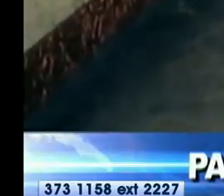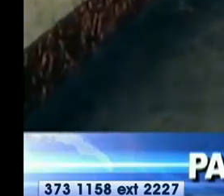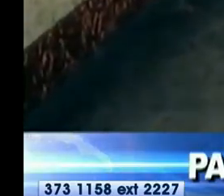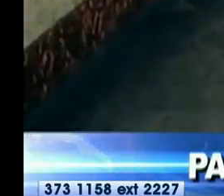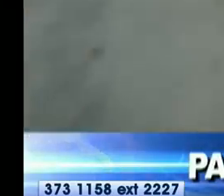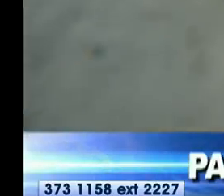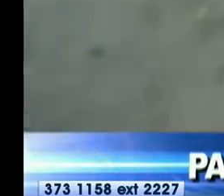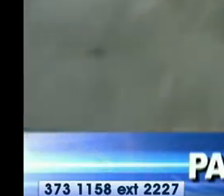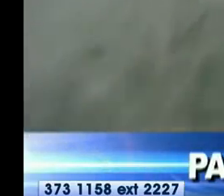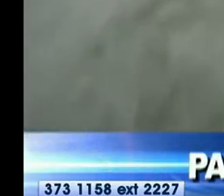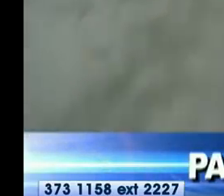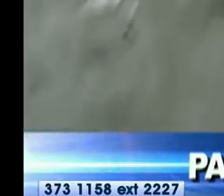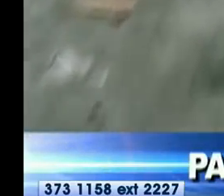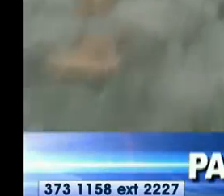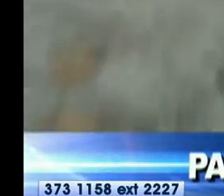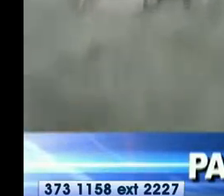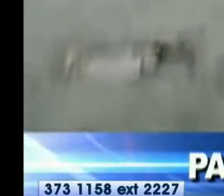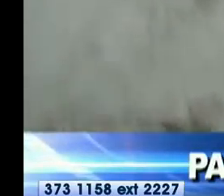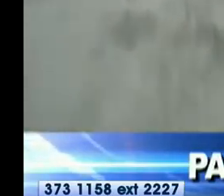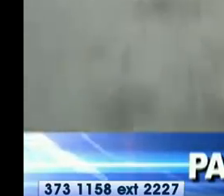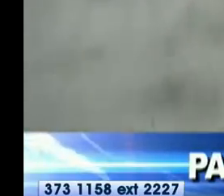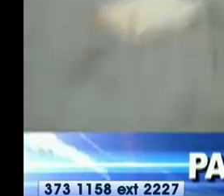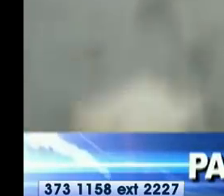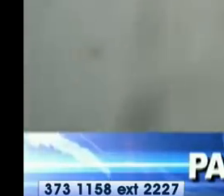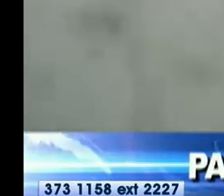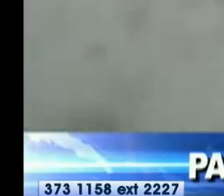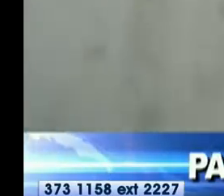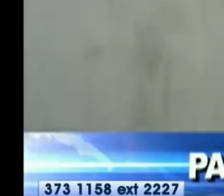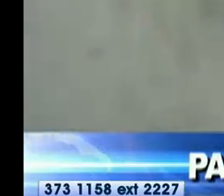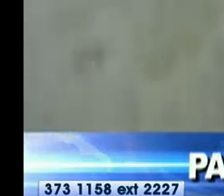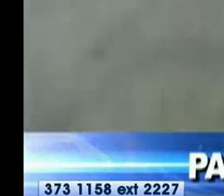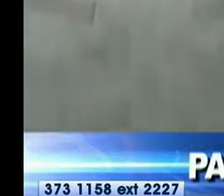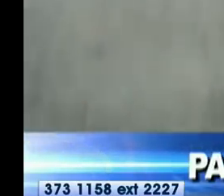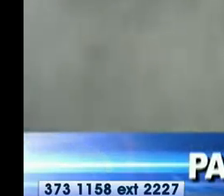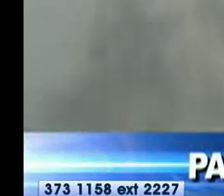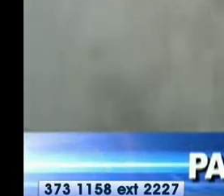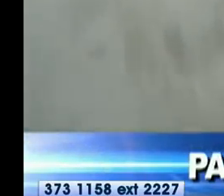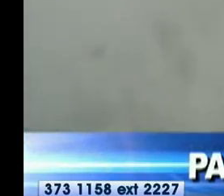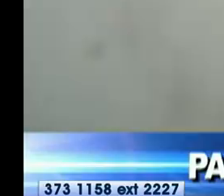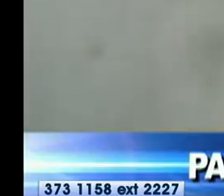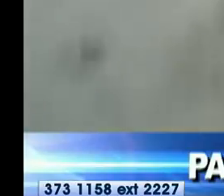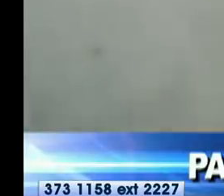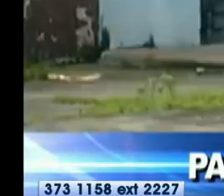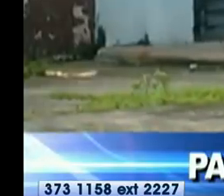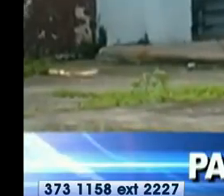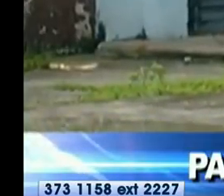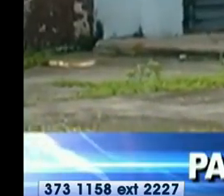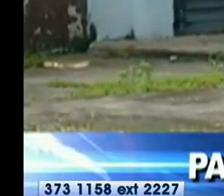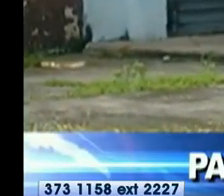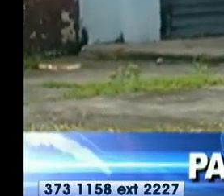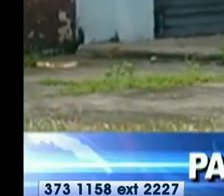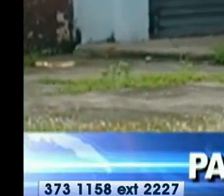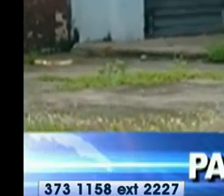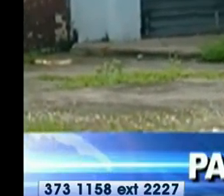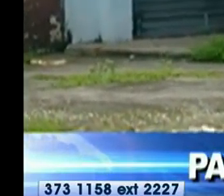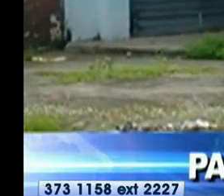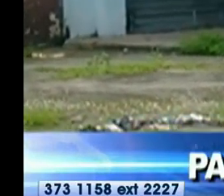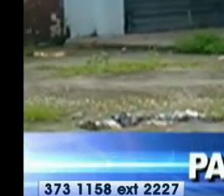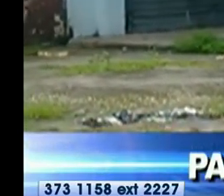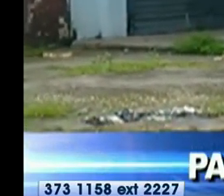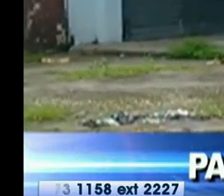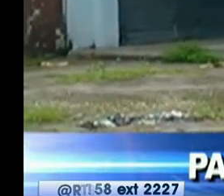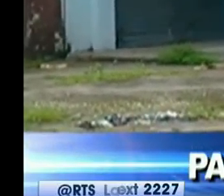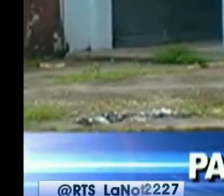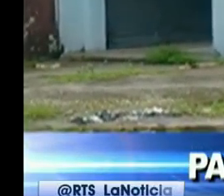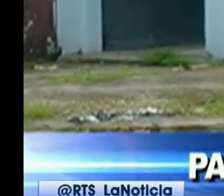Además, moradores de un sector de la urbe denuncian la inseguridad en un paso peatonal. Todo esto y